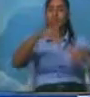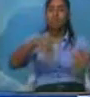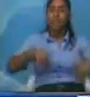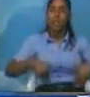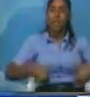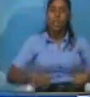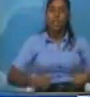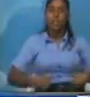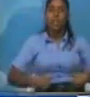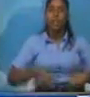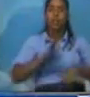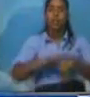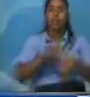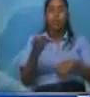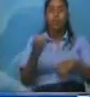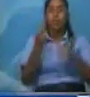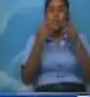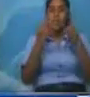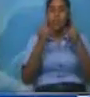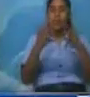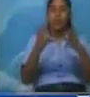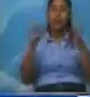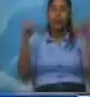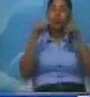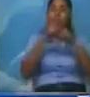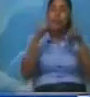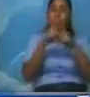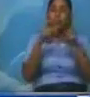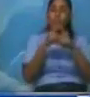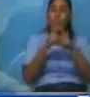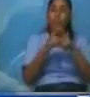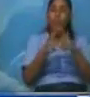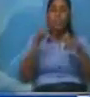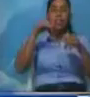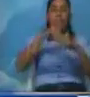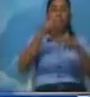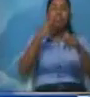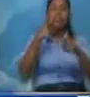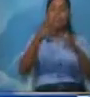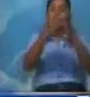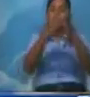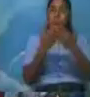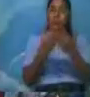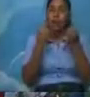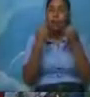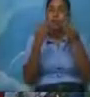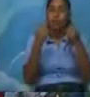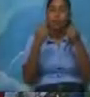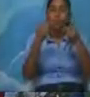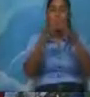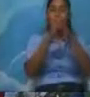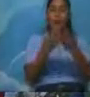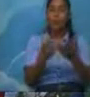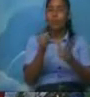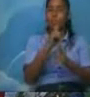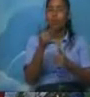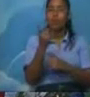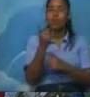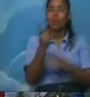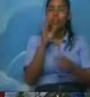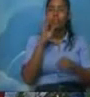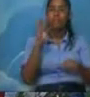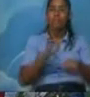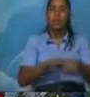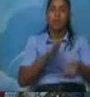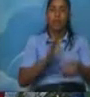menos porque en las muchas palabras Cómo dice hermano Henry en las muchas palabras no falta pecado